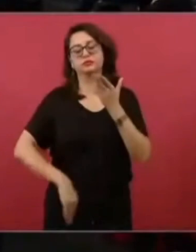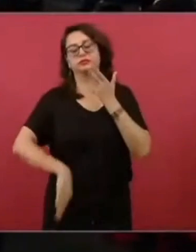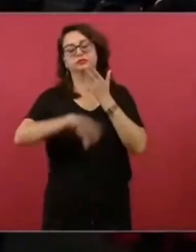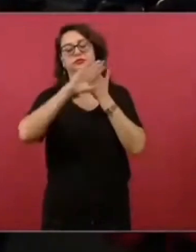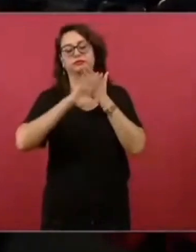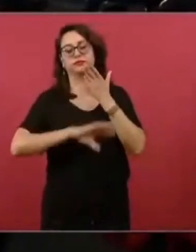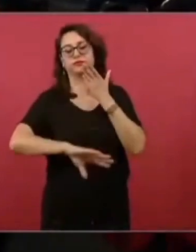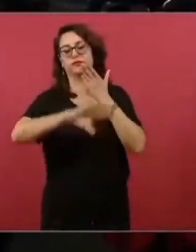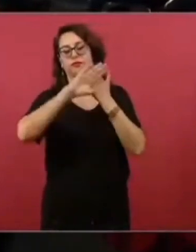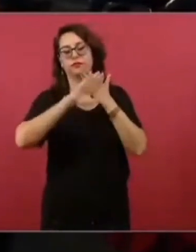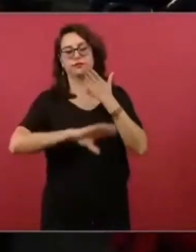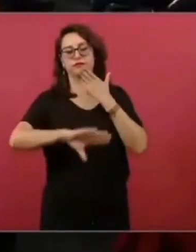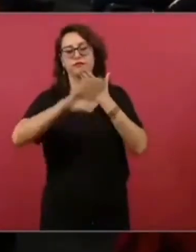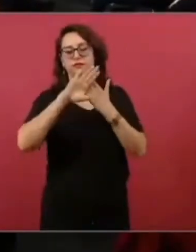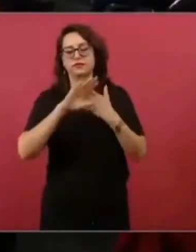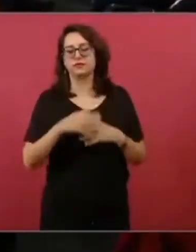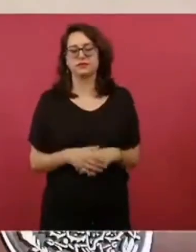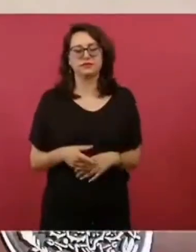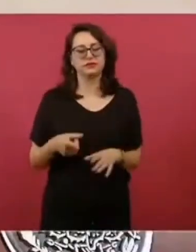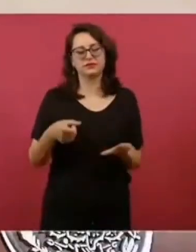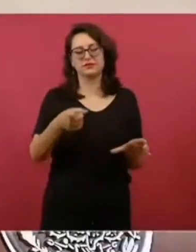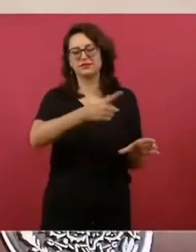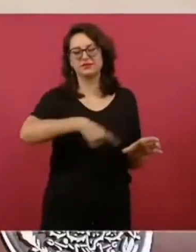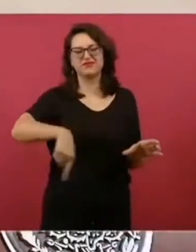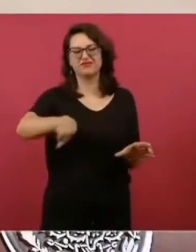muy amarillistas,